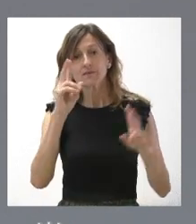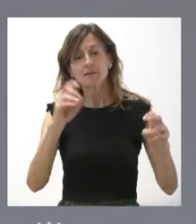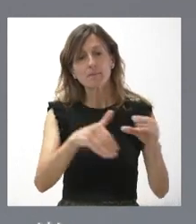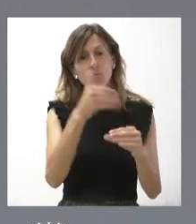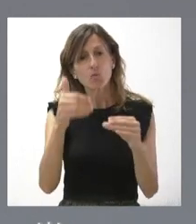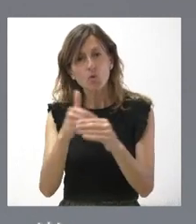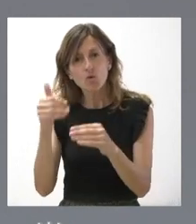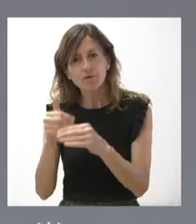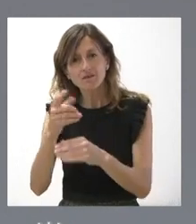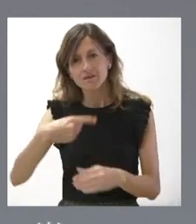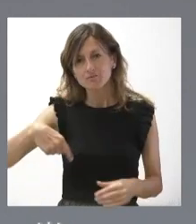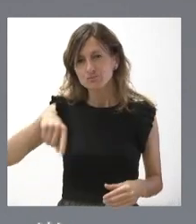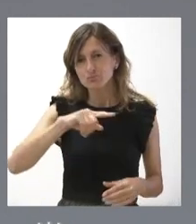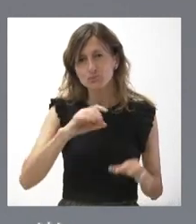modernización